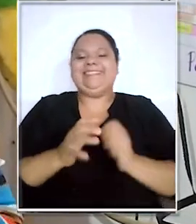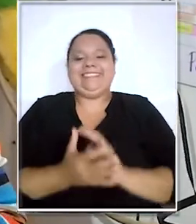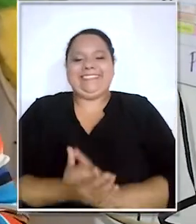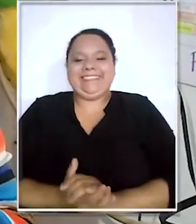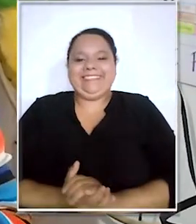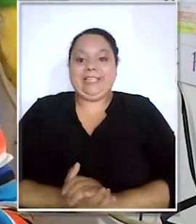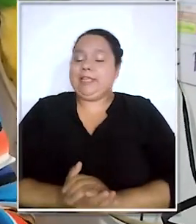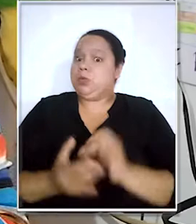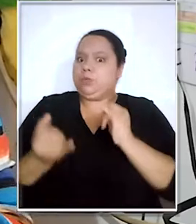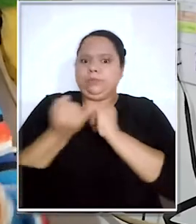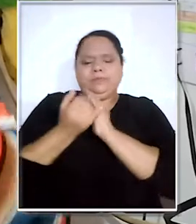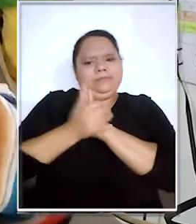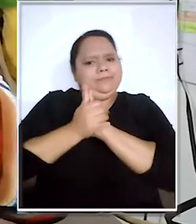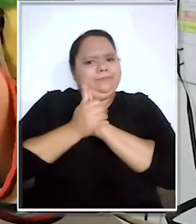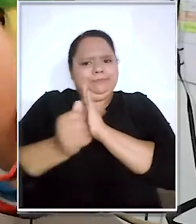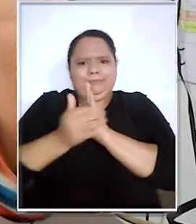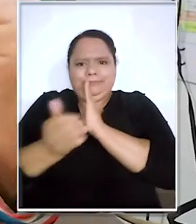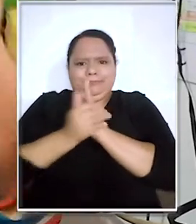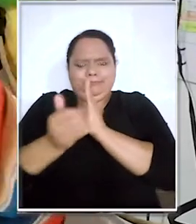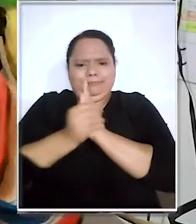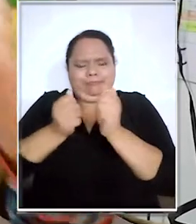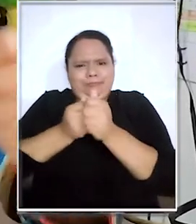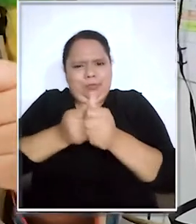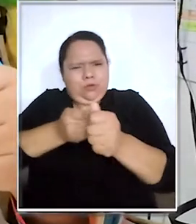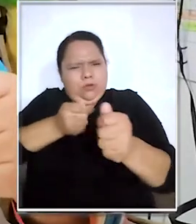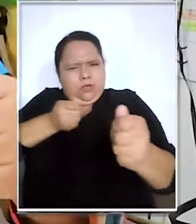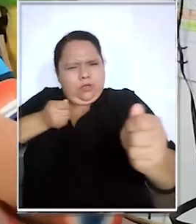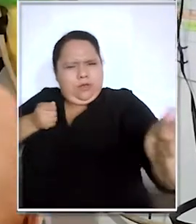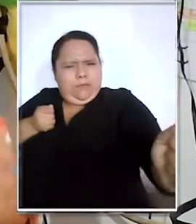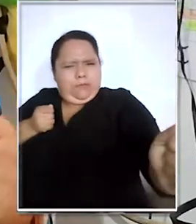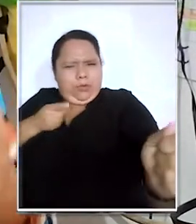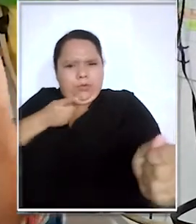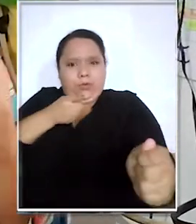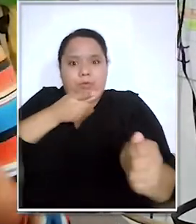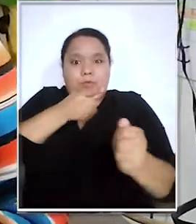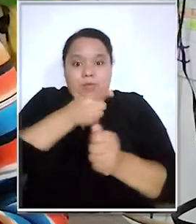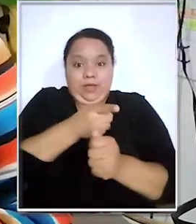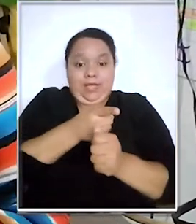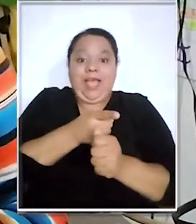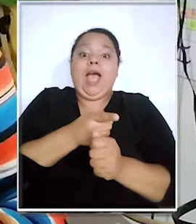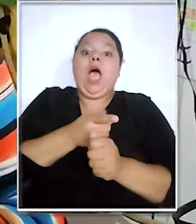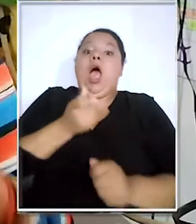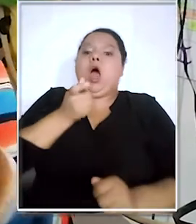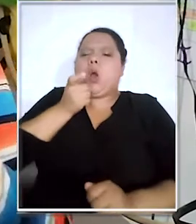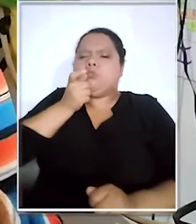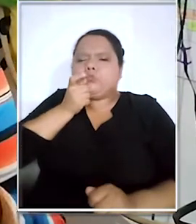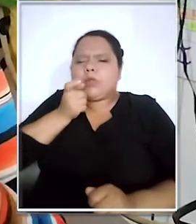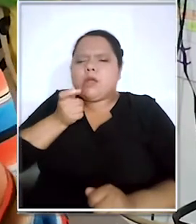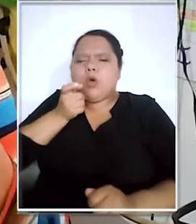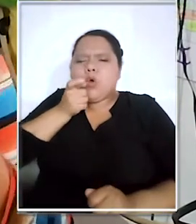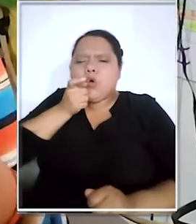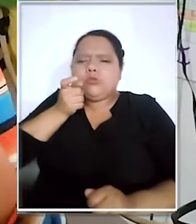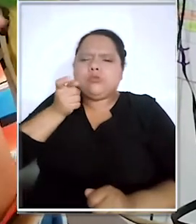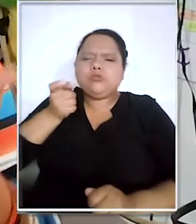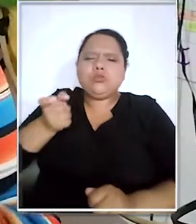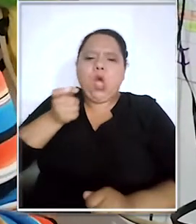la Flor. Son expertos en el uso del arco y de la flecha y también consumen tabaco en pipas